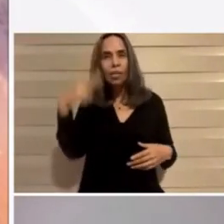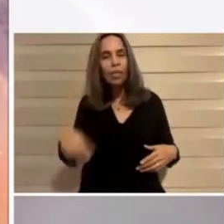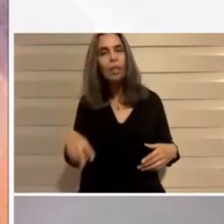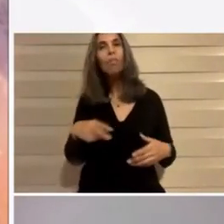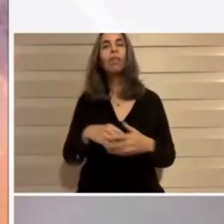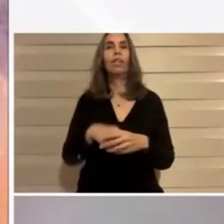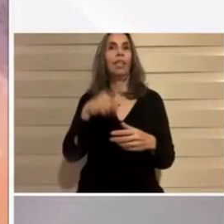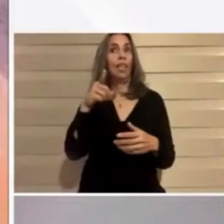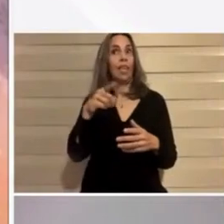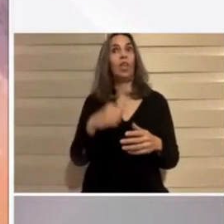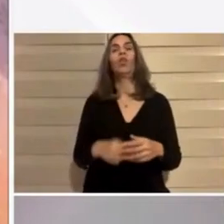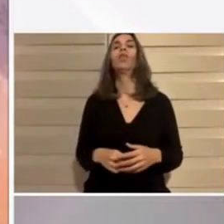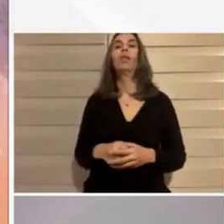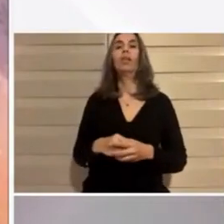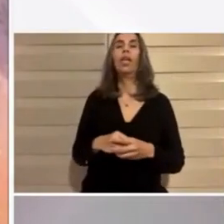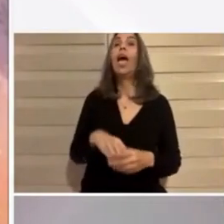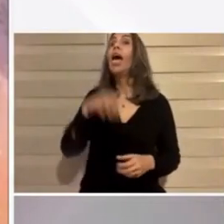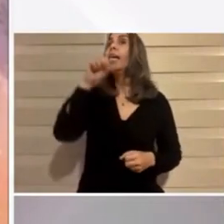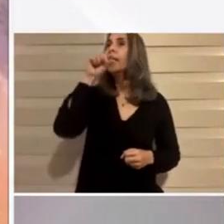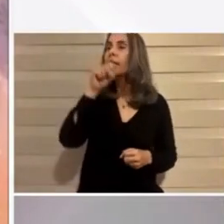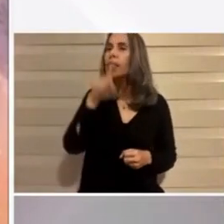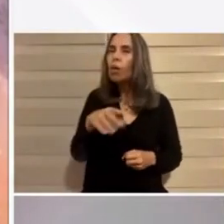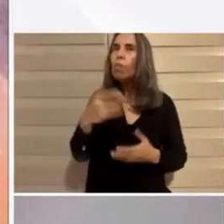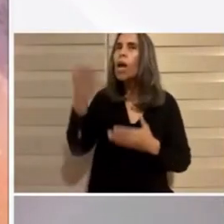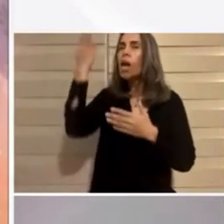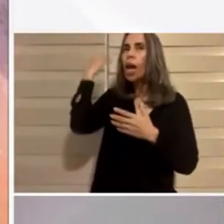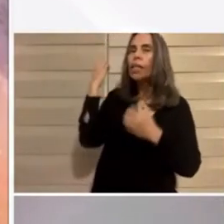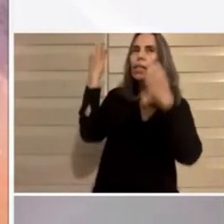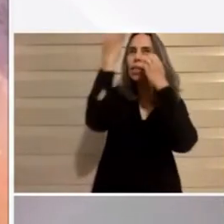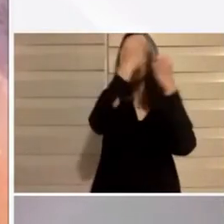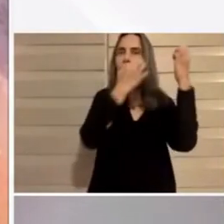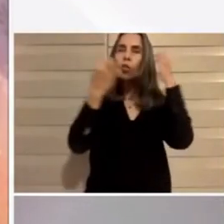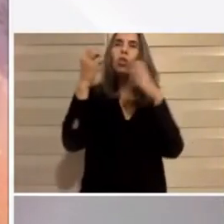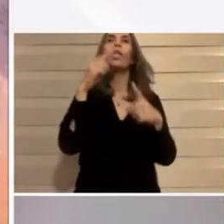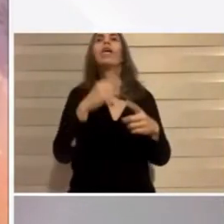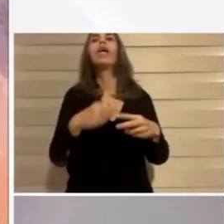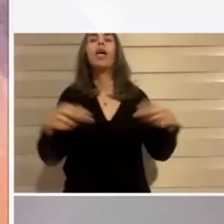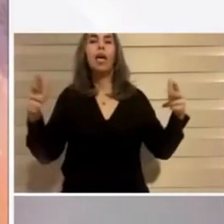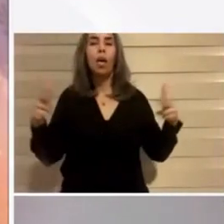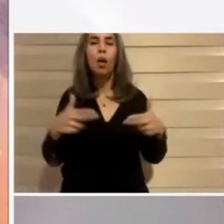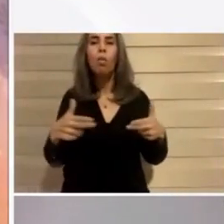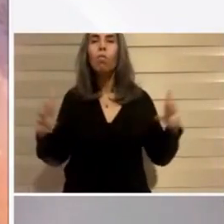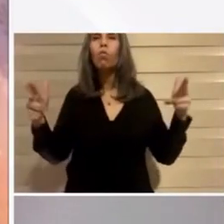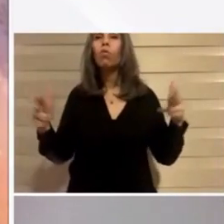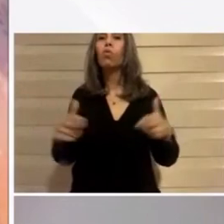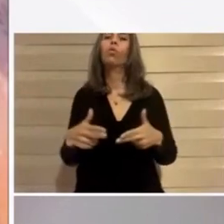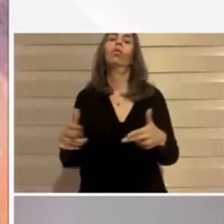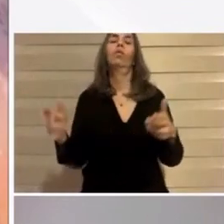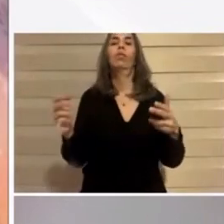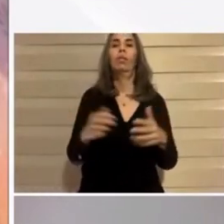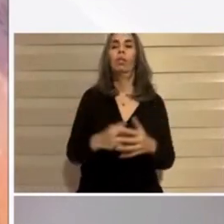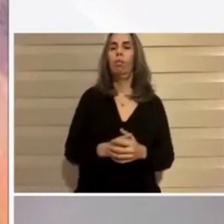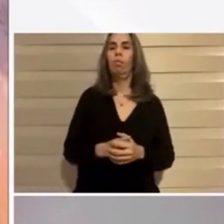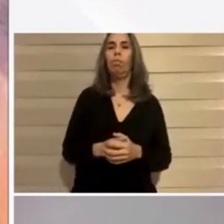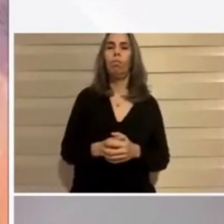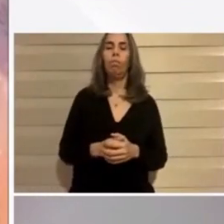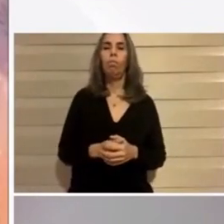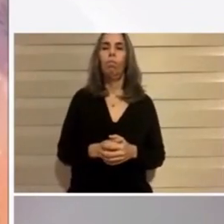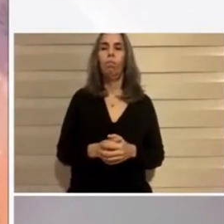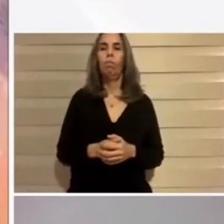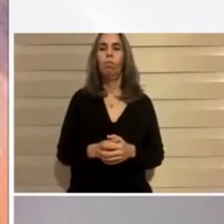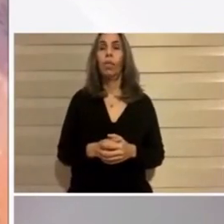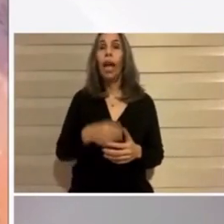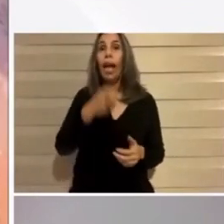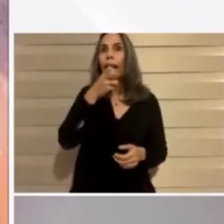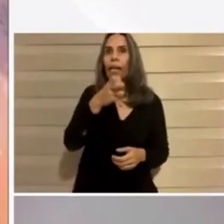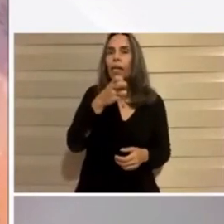También estudié instrumentos y voy mucho a la ópera y es algo que me apasiona. Y creo que no nada más eso influye en mi trabajo,